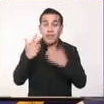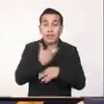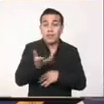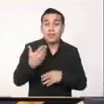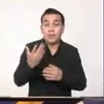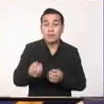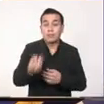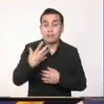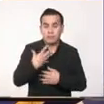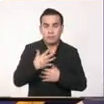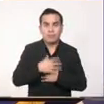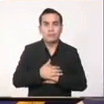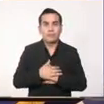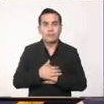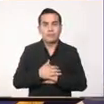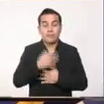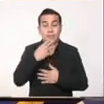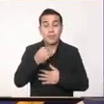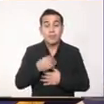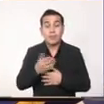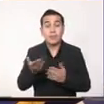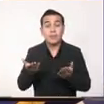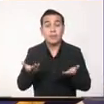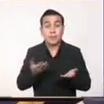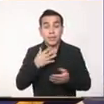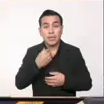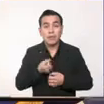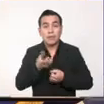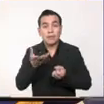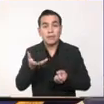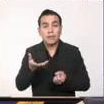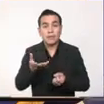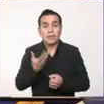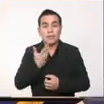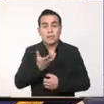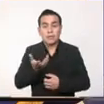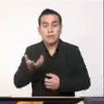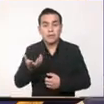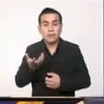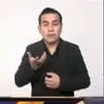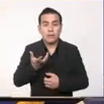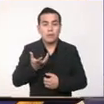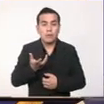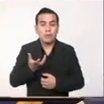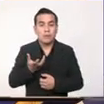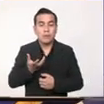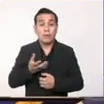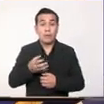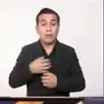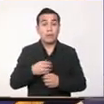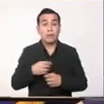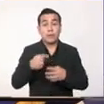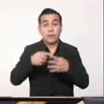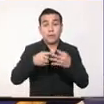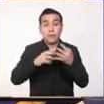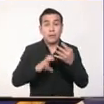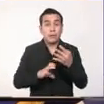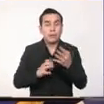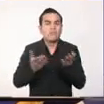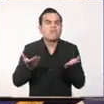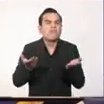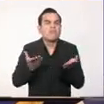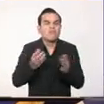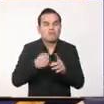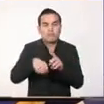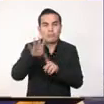que estamos haciendo, y decirle que como toda corte constitucional o tribunal o